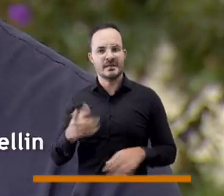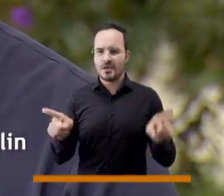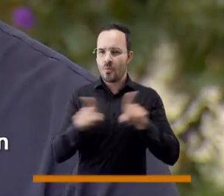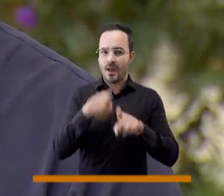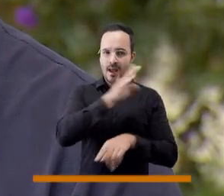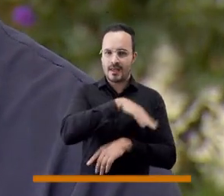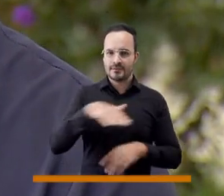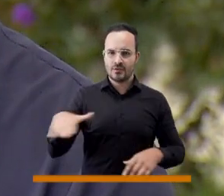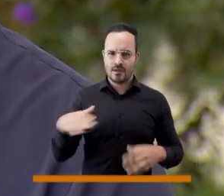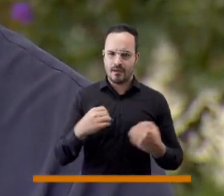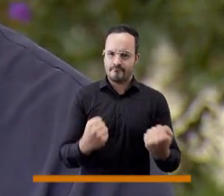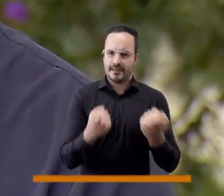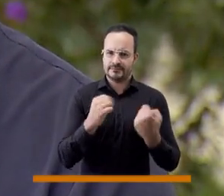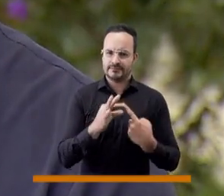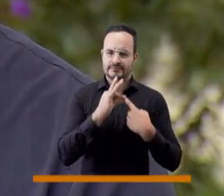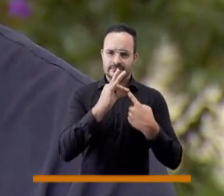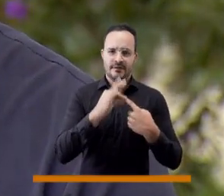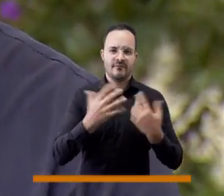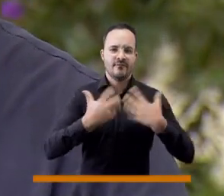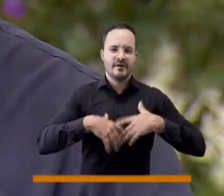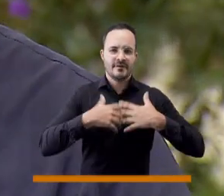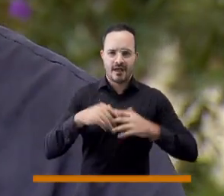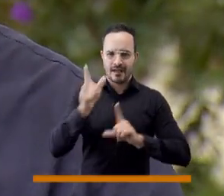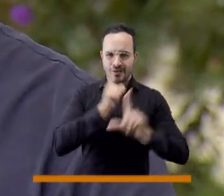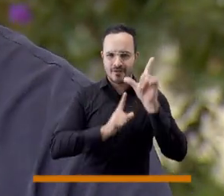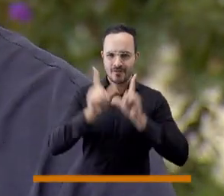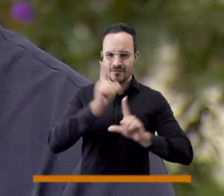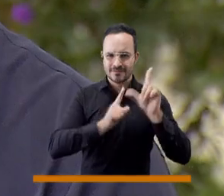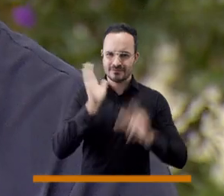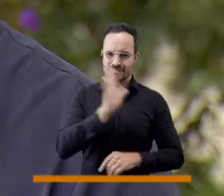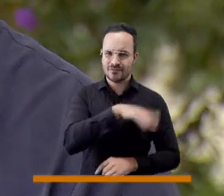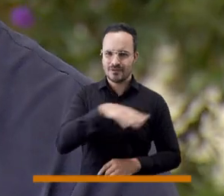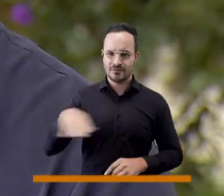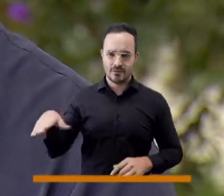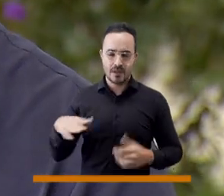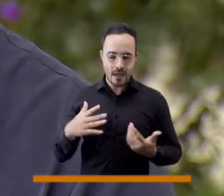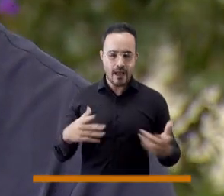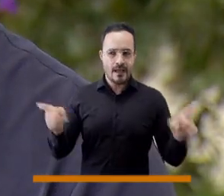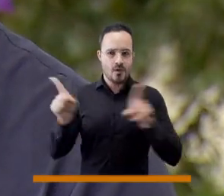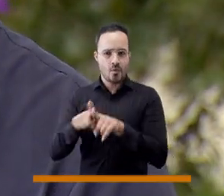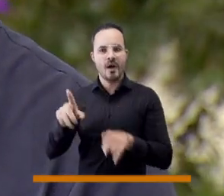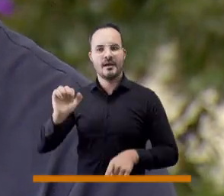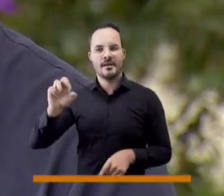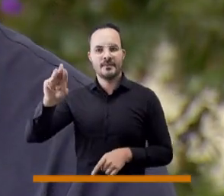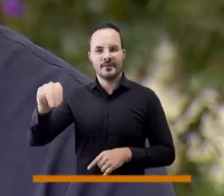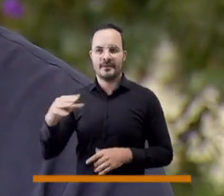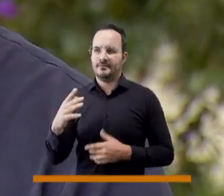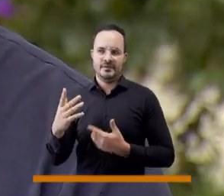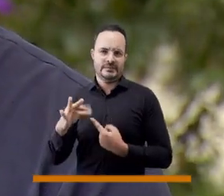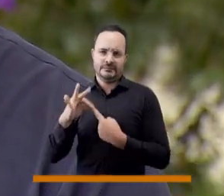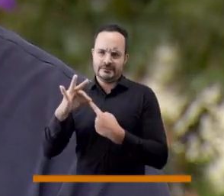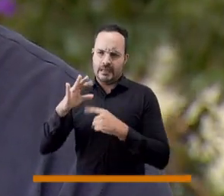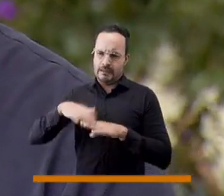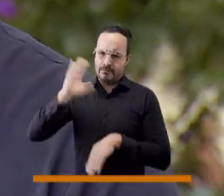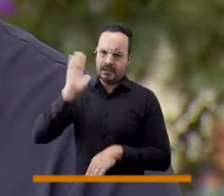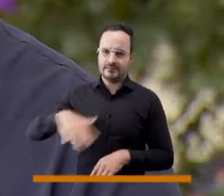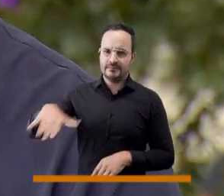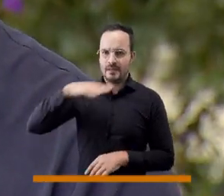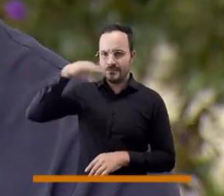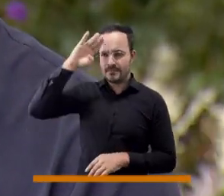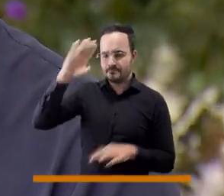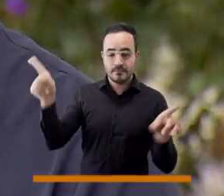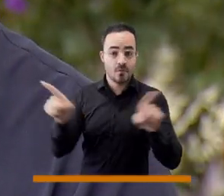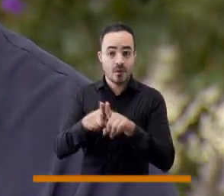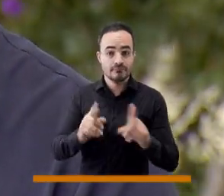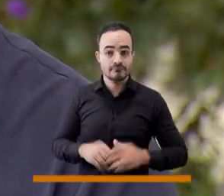la fábrica de licores para Antioquia. Es decir, la empresa más importante de los antioqueños. EPM ha sido ejemplo no